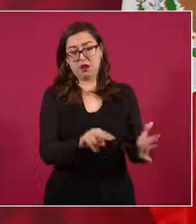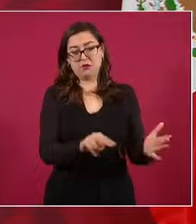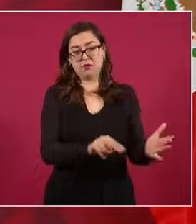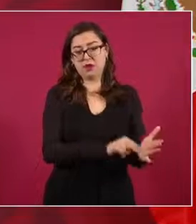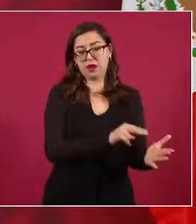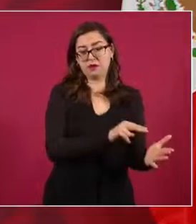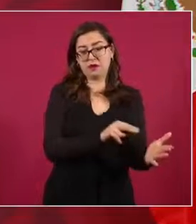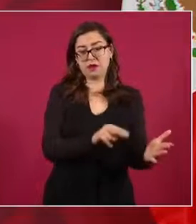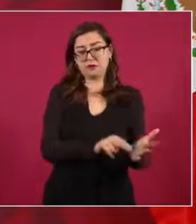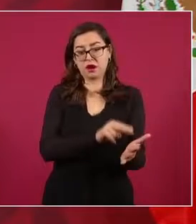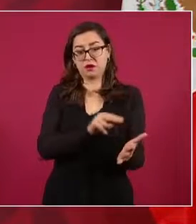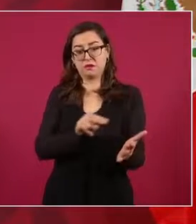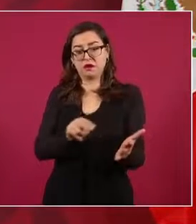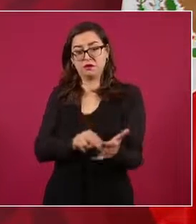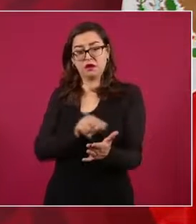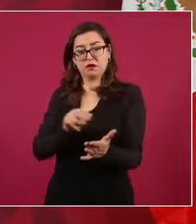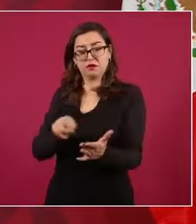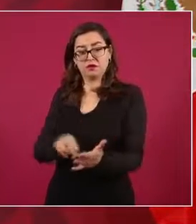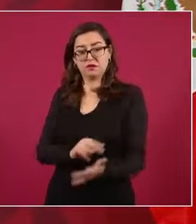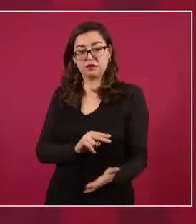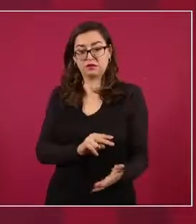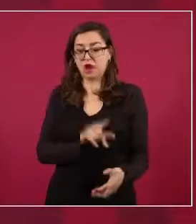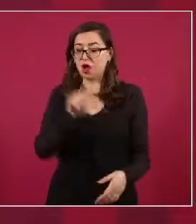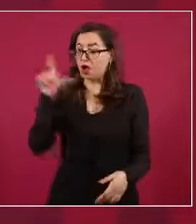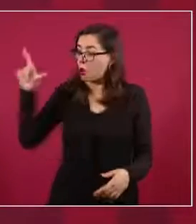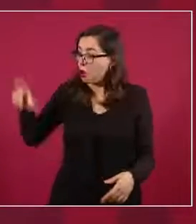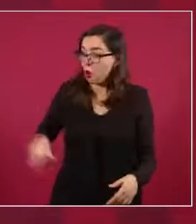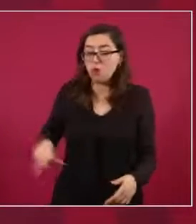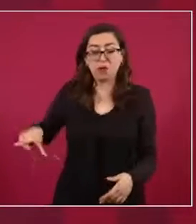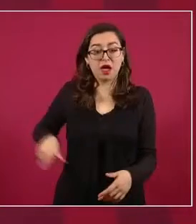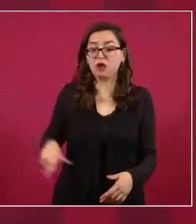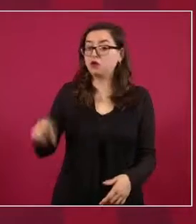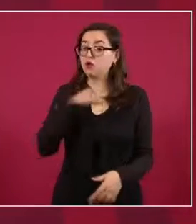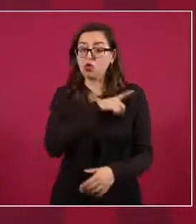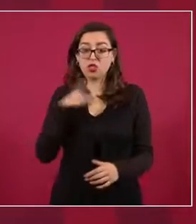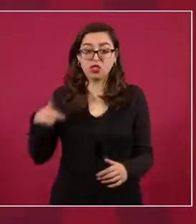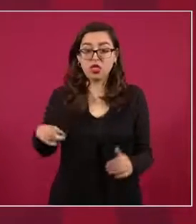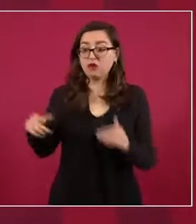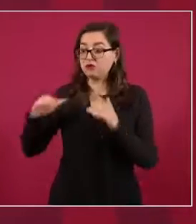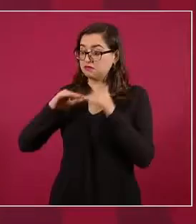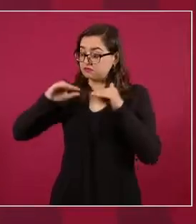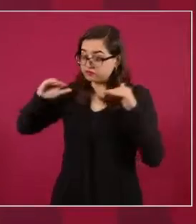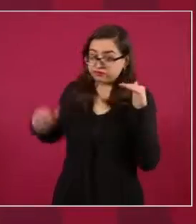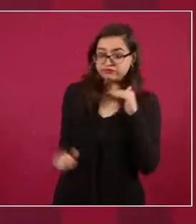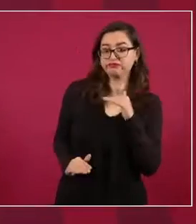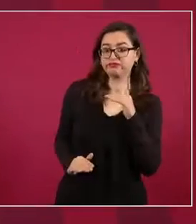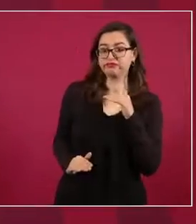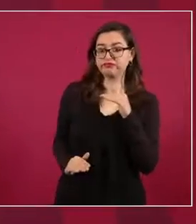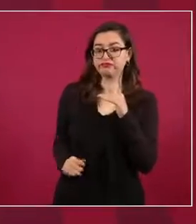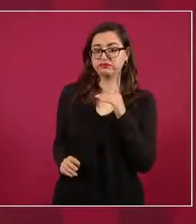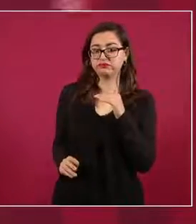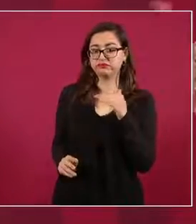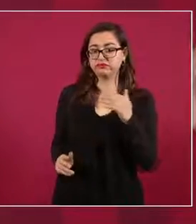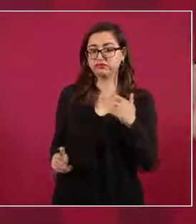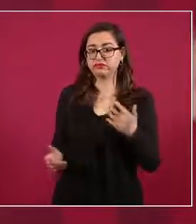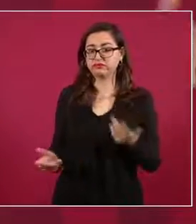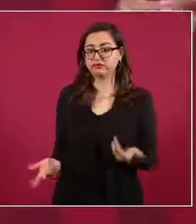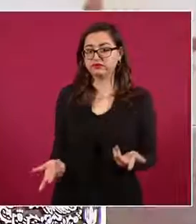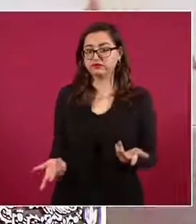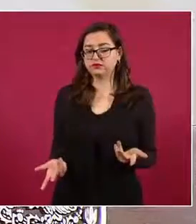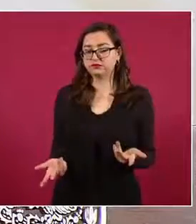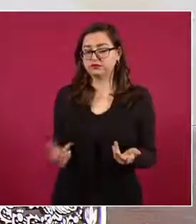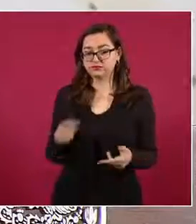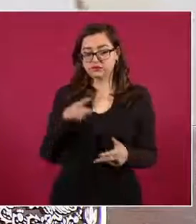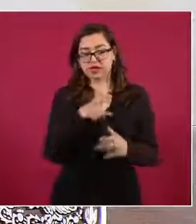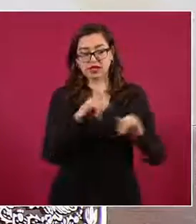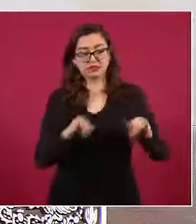el sometimiento del gobierno a estas instituciones